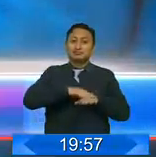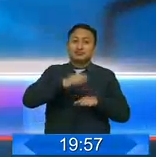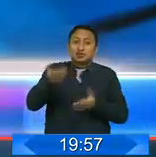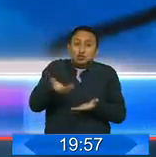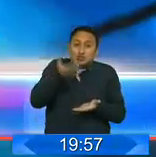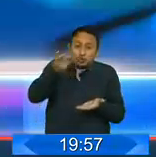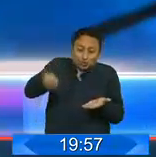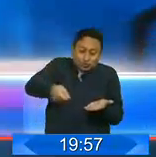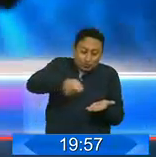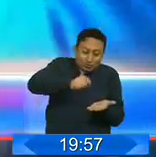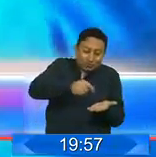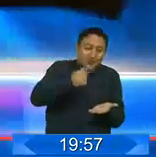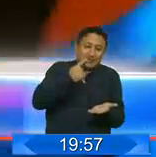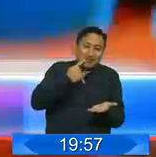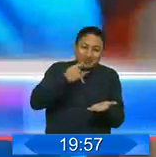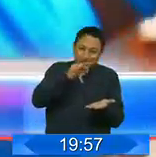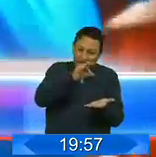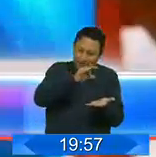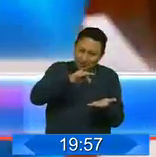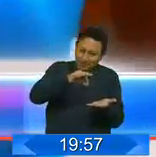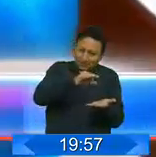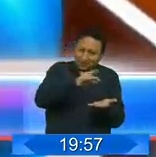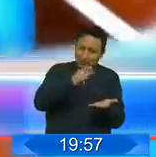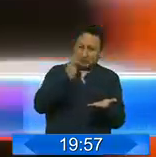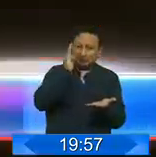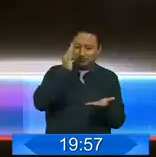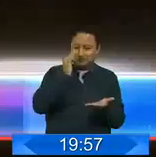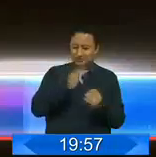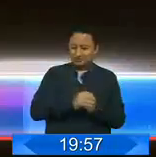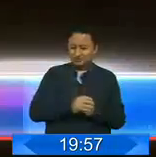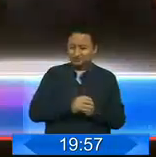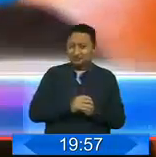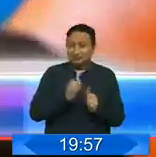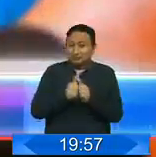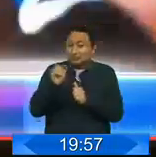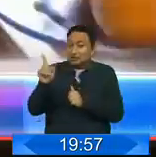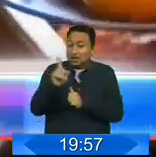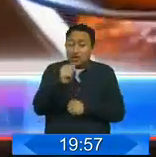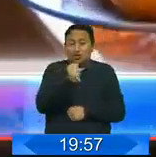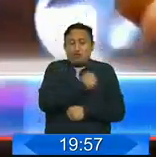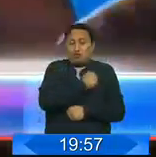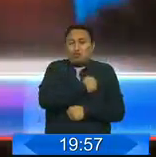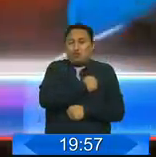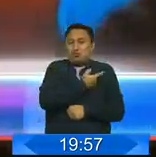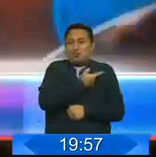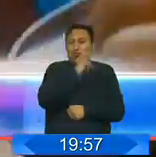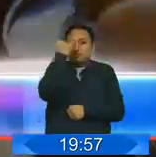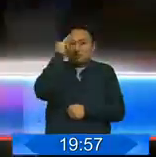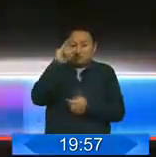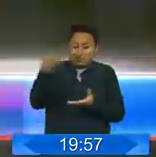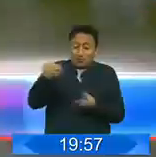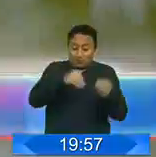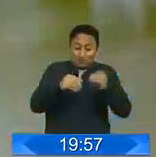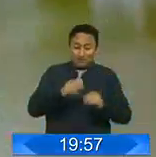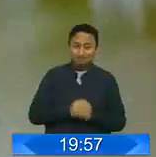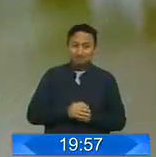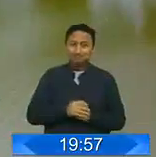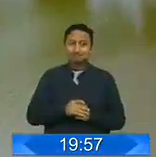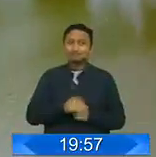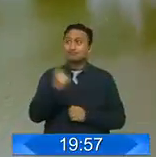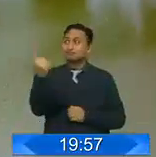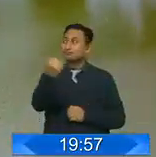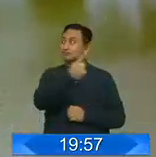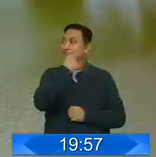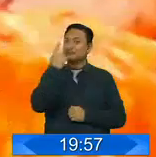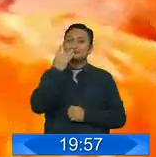por saladito que es. Depende de cómo se lo aliñe, cada quien tenemos nuestra sazón. Sus paisajes,